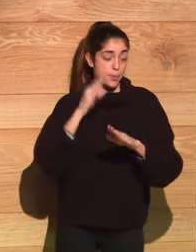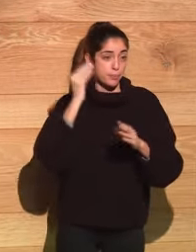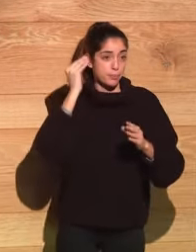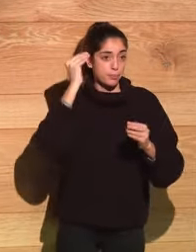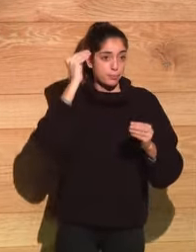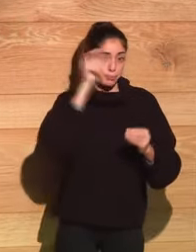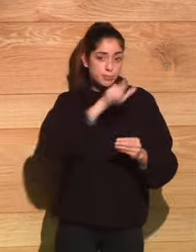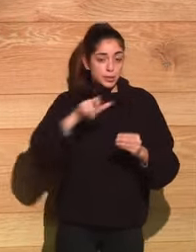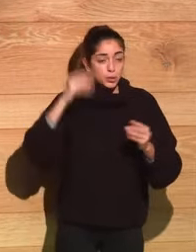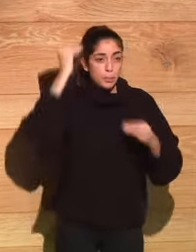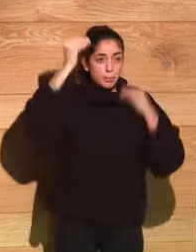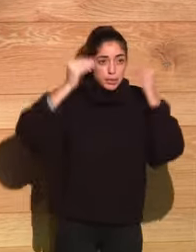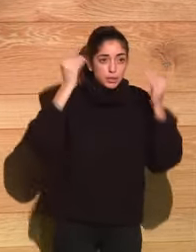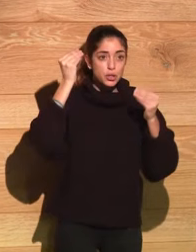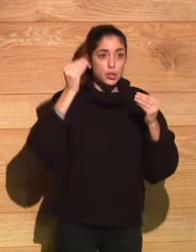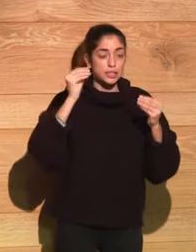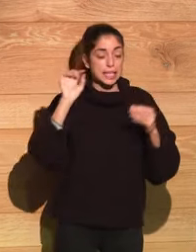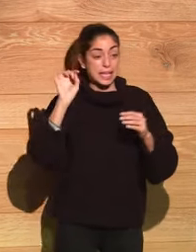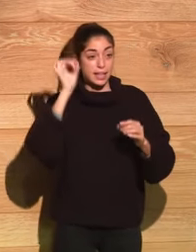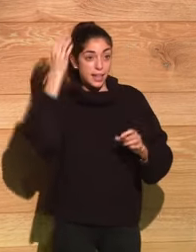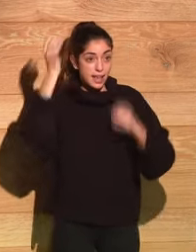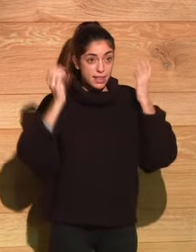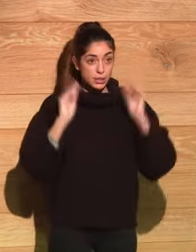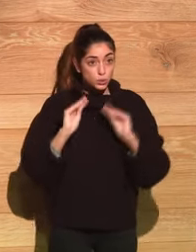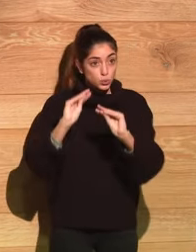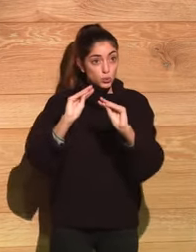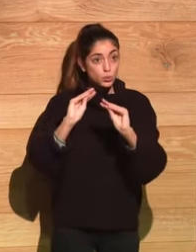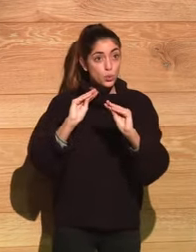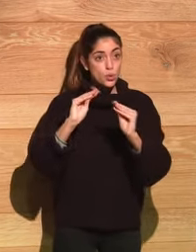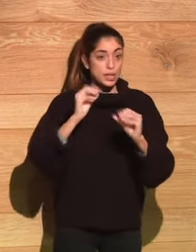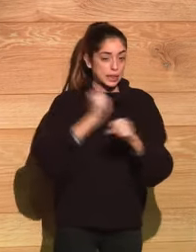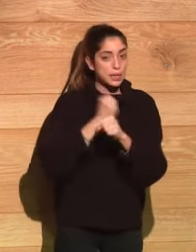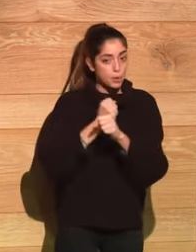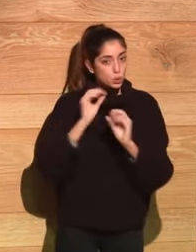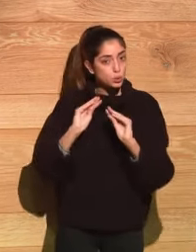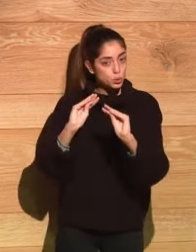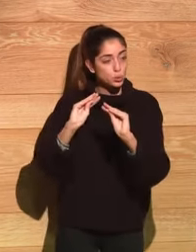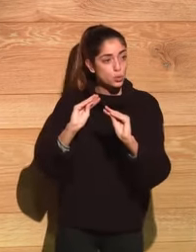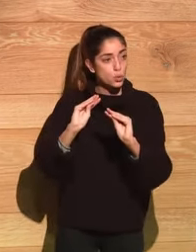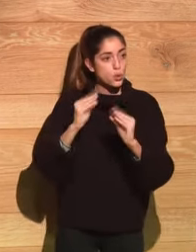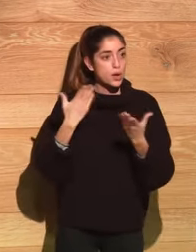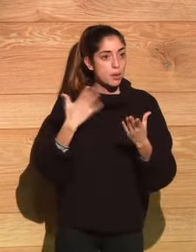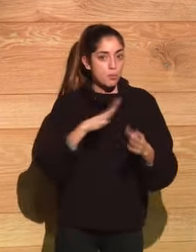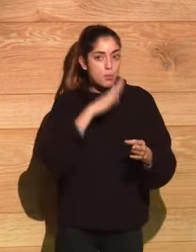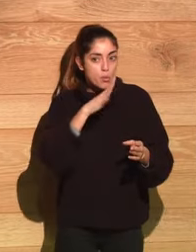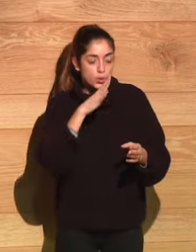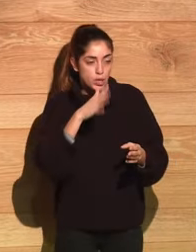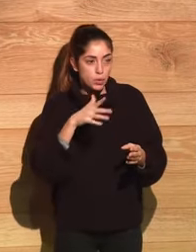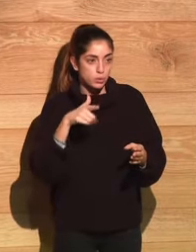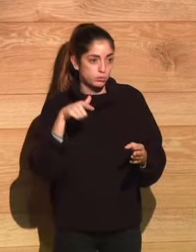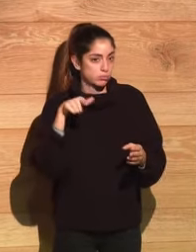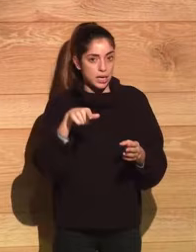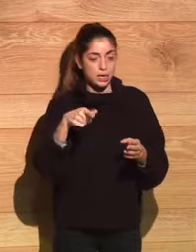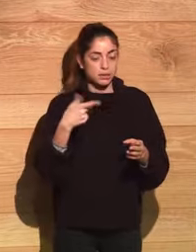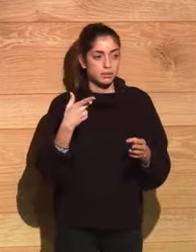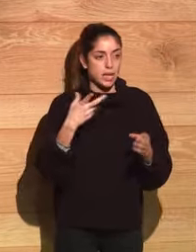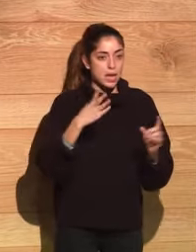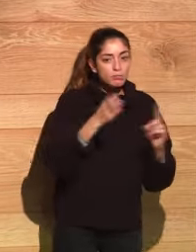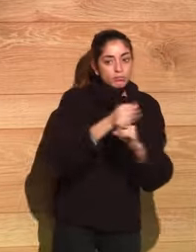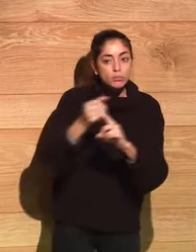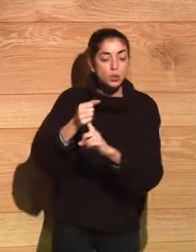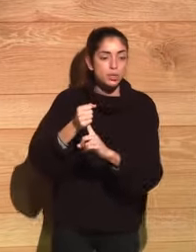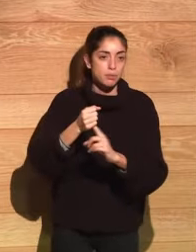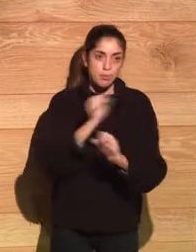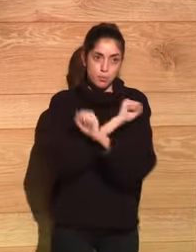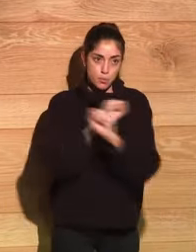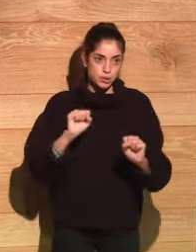cuyas ideas y cuyas obras pues por distintos motivos son especialmente difíciles de encontrar ahora mismo, y de alguna